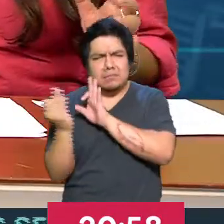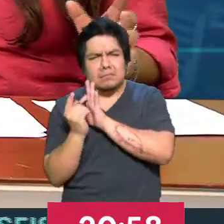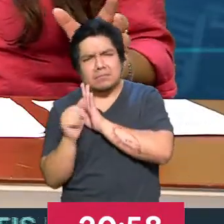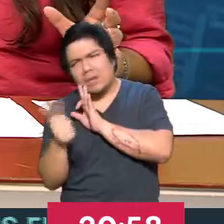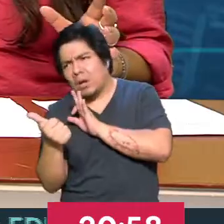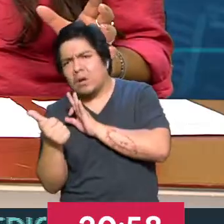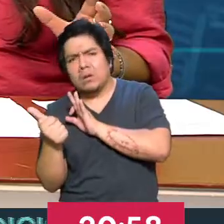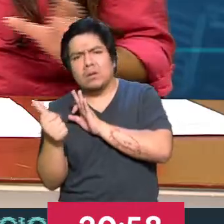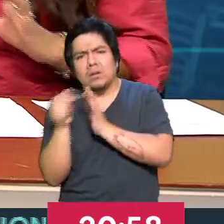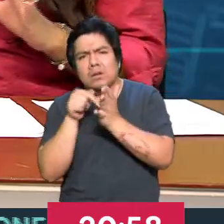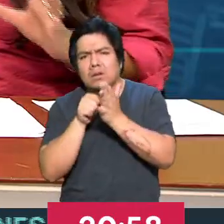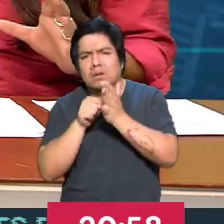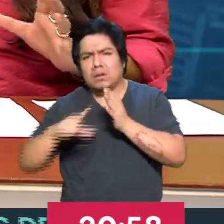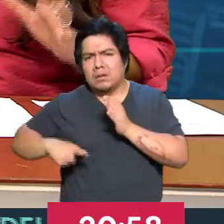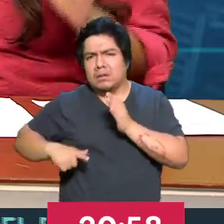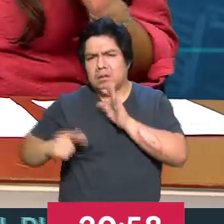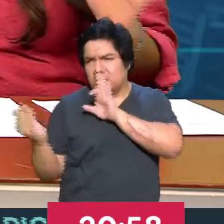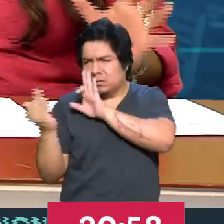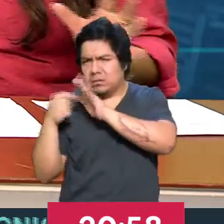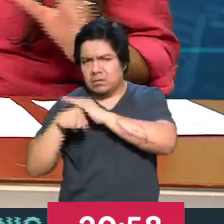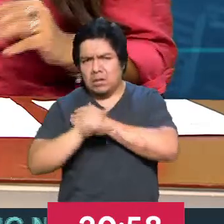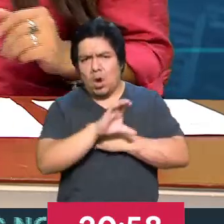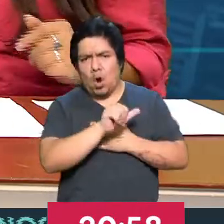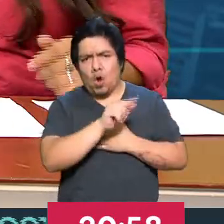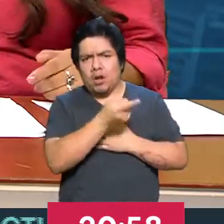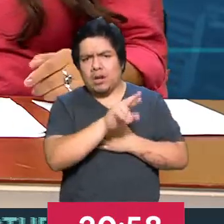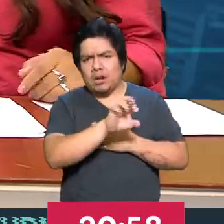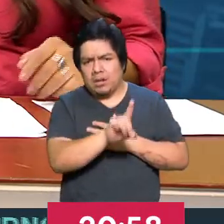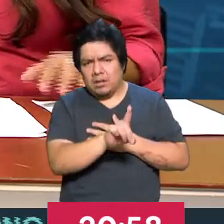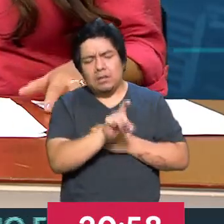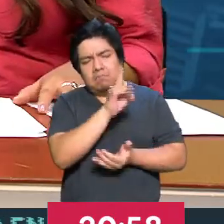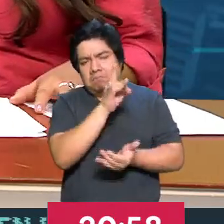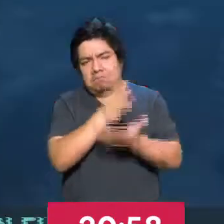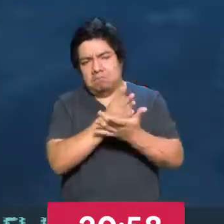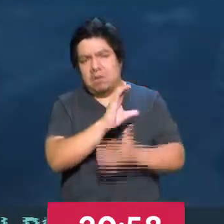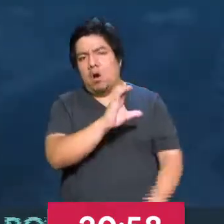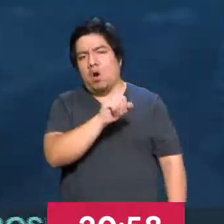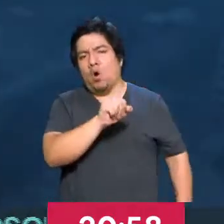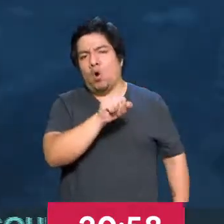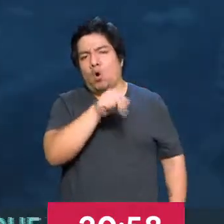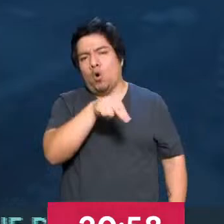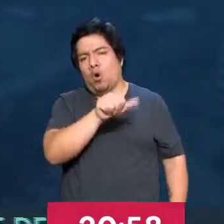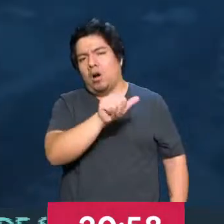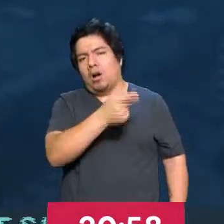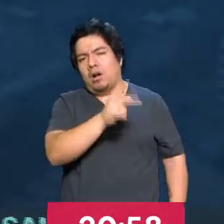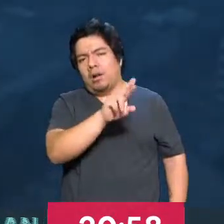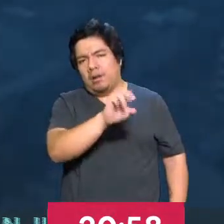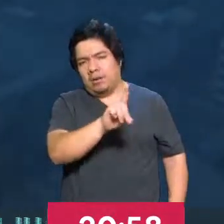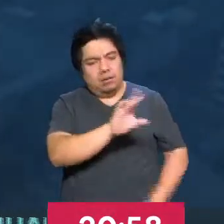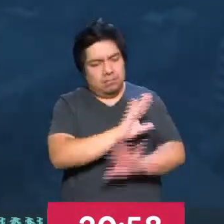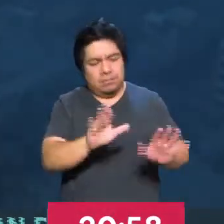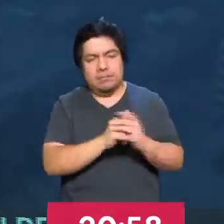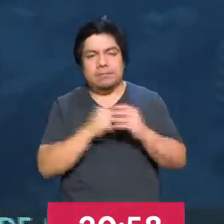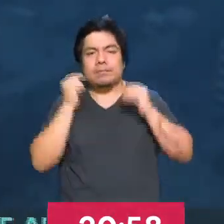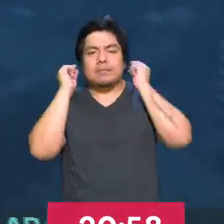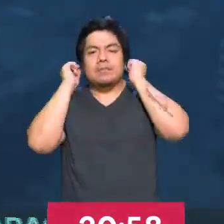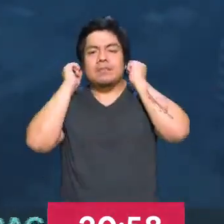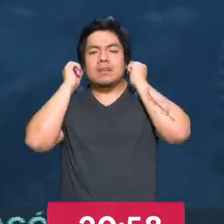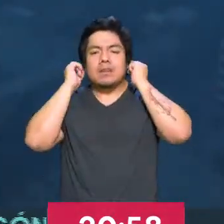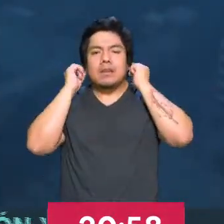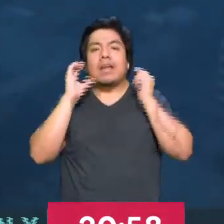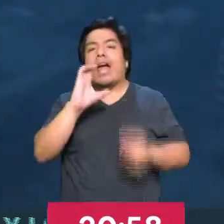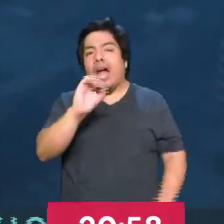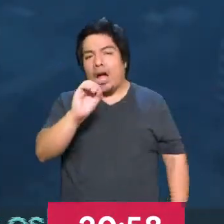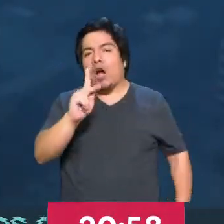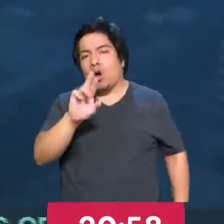otra instancia gubernamental, aparte de CONAPRED? No, en ese momento la verdad es que solo a CONAPRED. Y bueno, COPRED